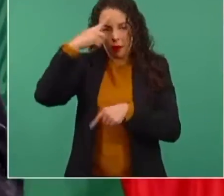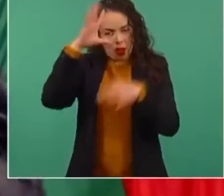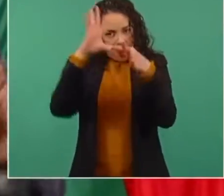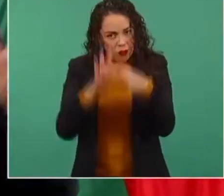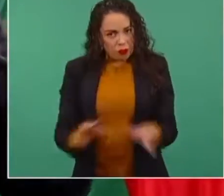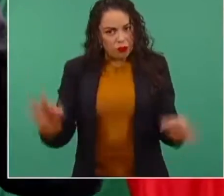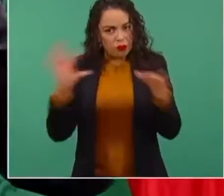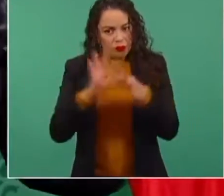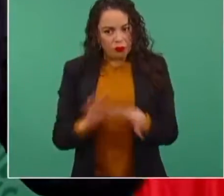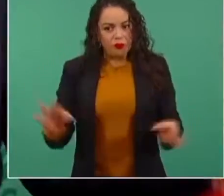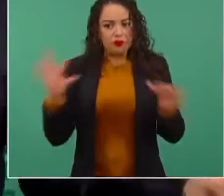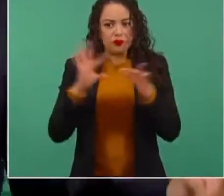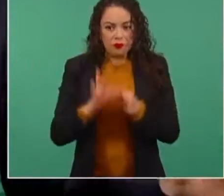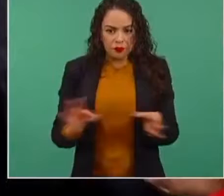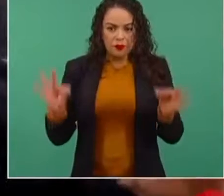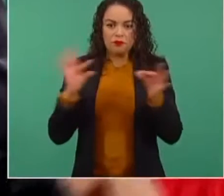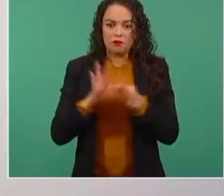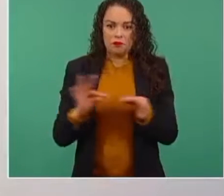a